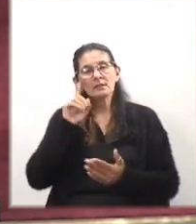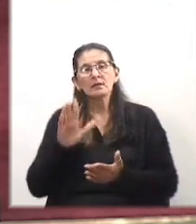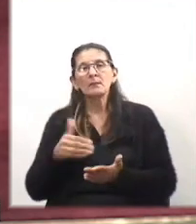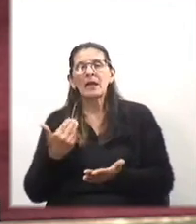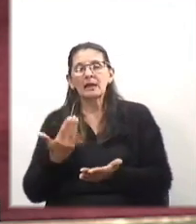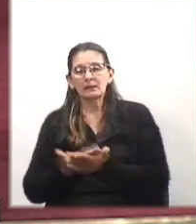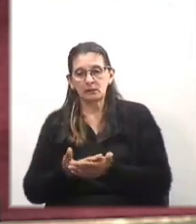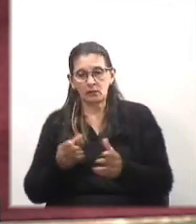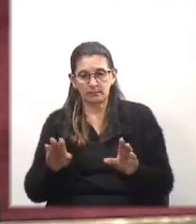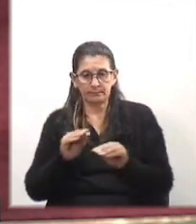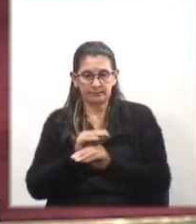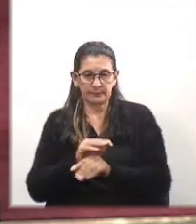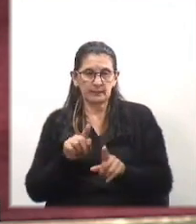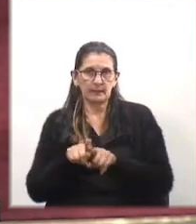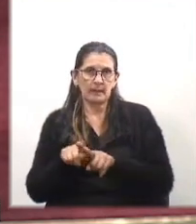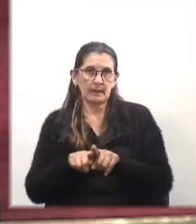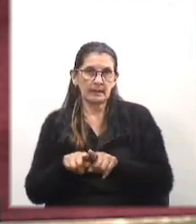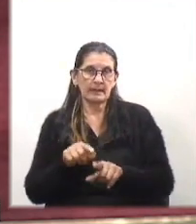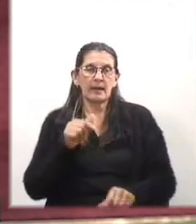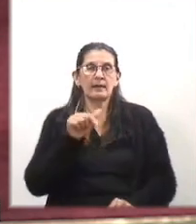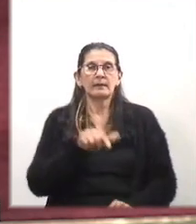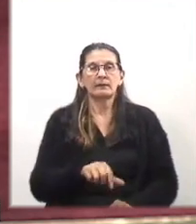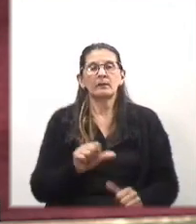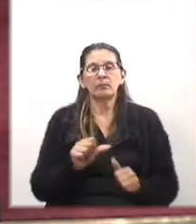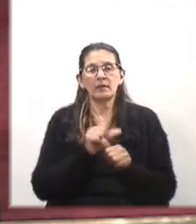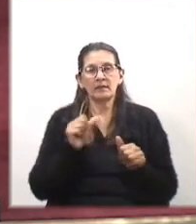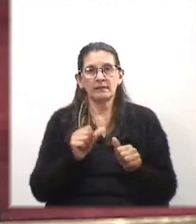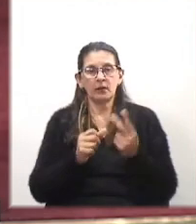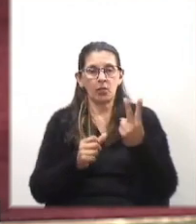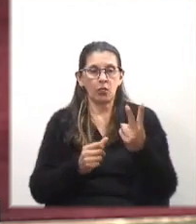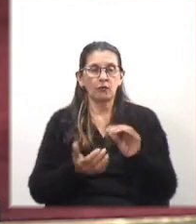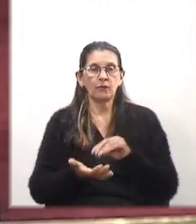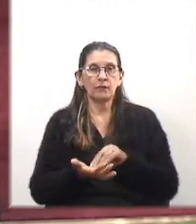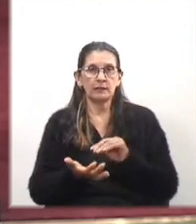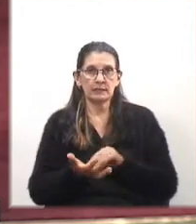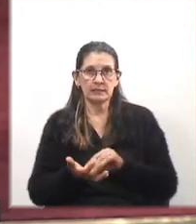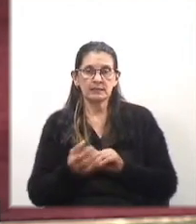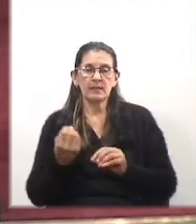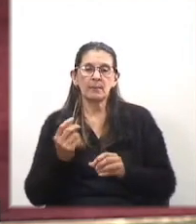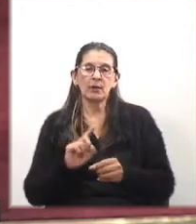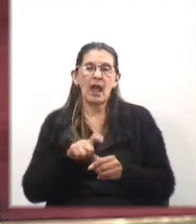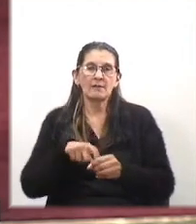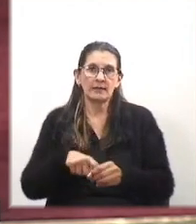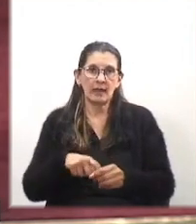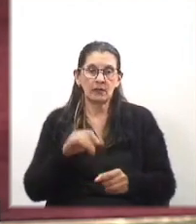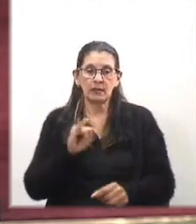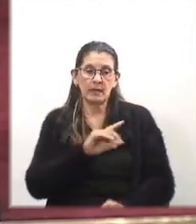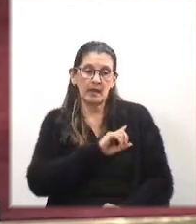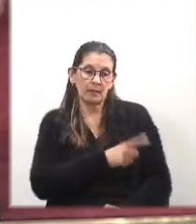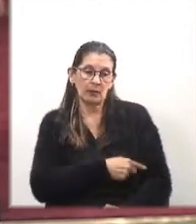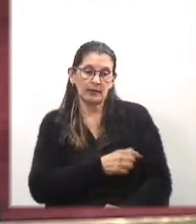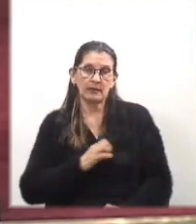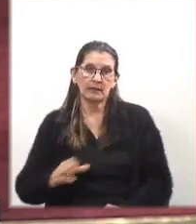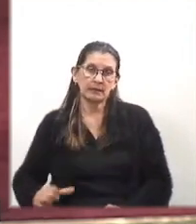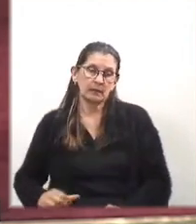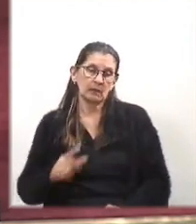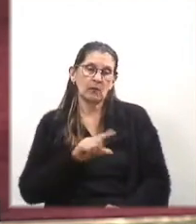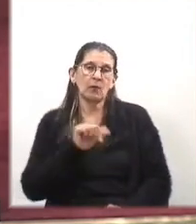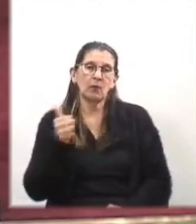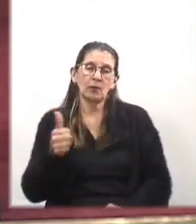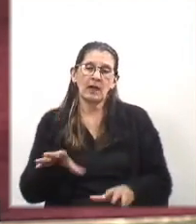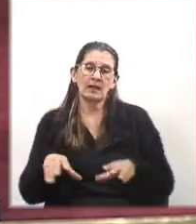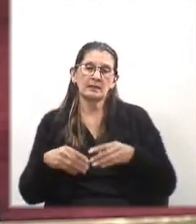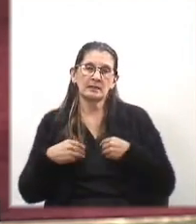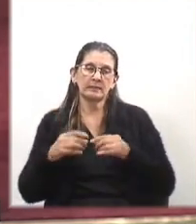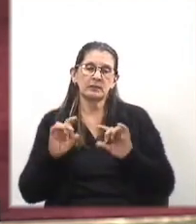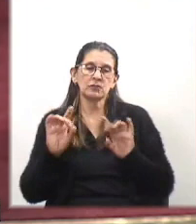la recomposición de la carrera, la que se podrá hacer hasta 2 veces en la vida del afiliado, y el Poder Ejecutivo solo logró